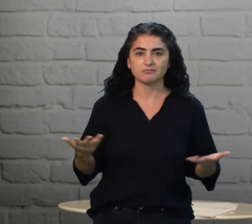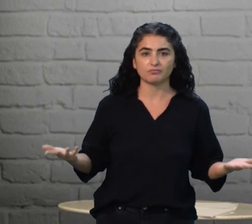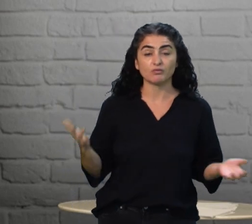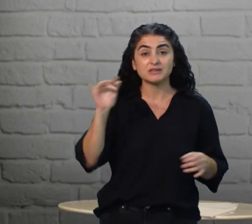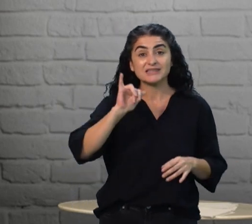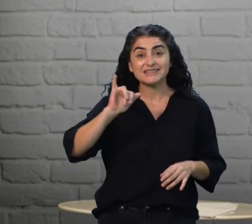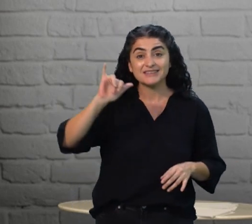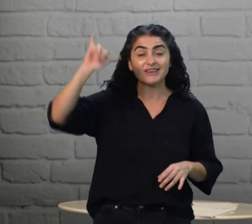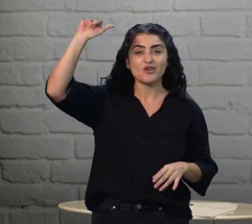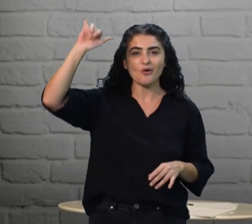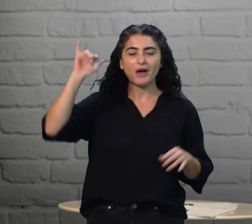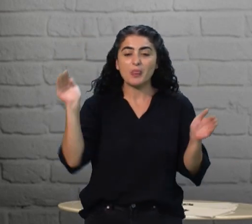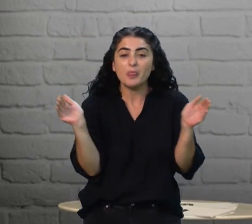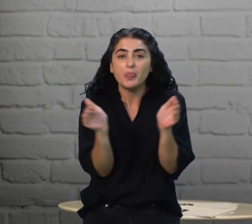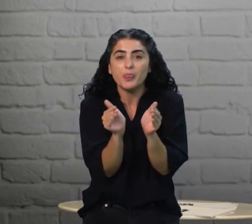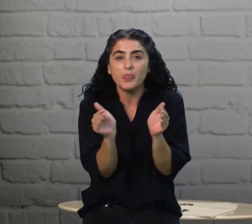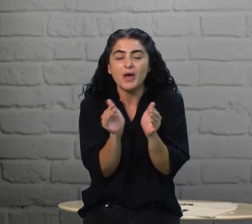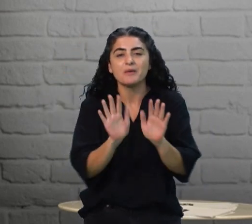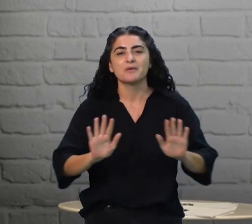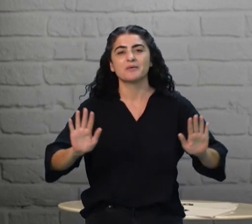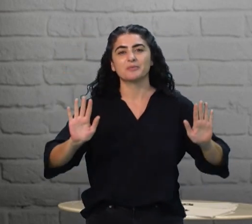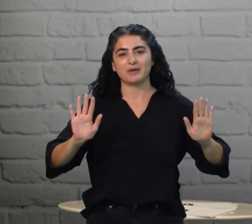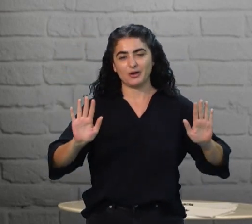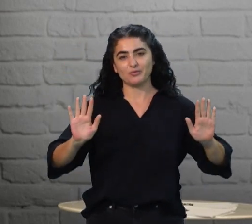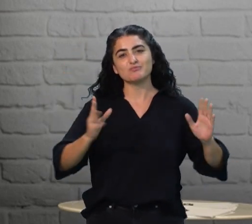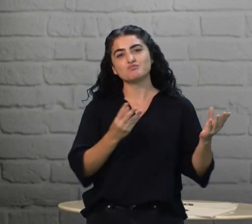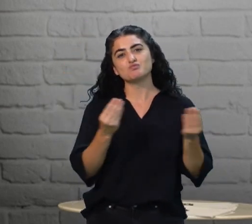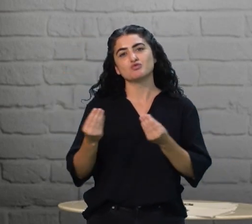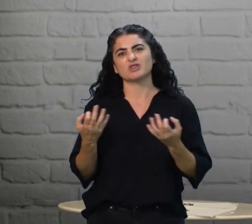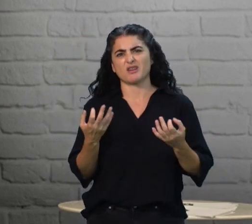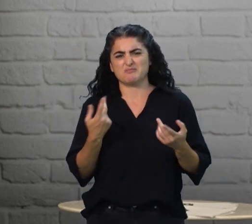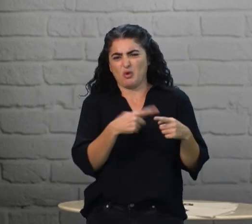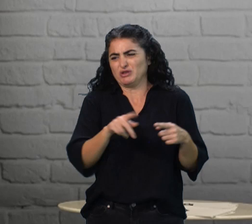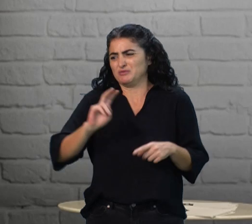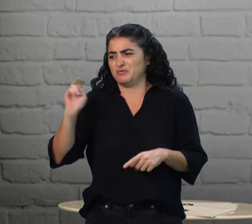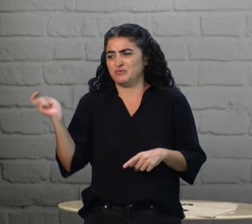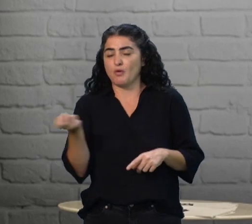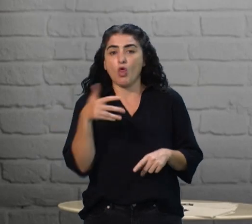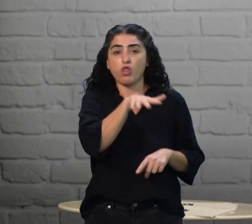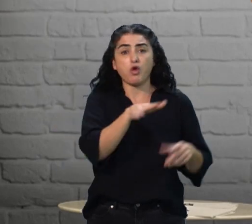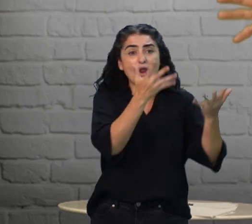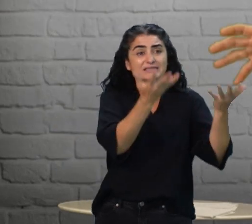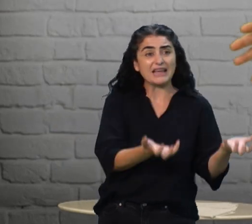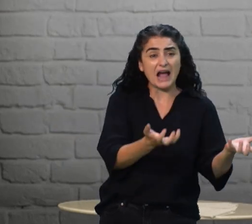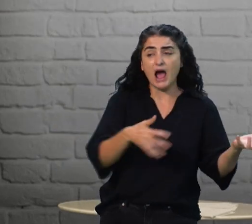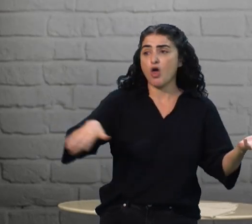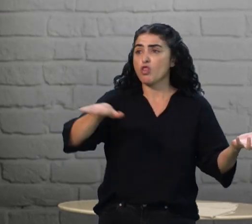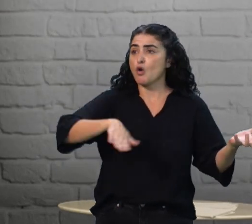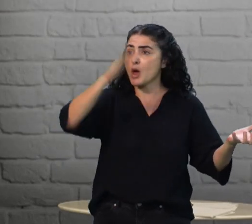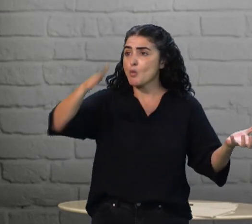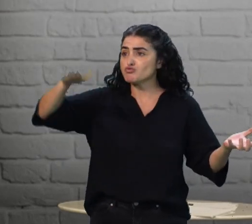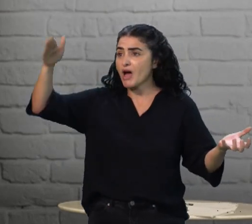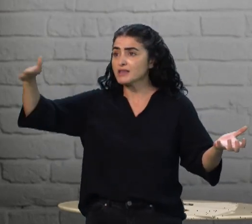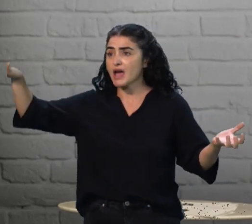es pequeñita pero tiene muchísima tiene de todo tienes una zona más seca tienes una zona más montañosa